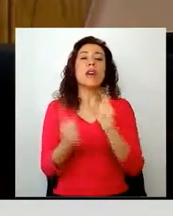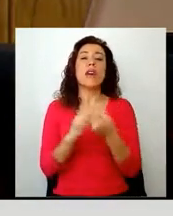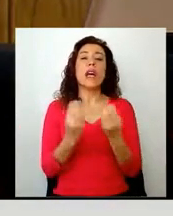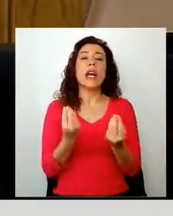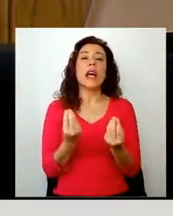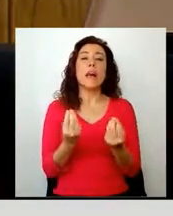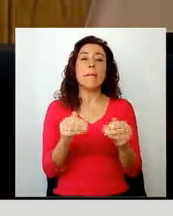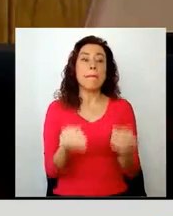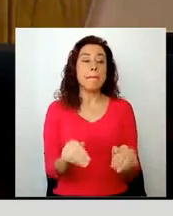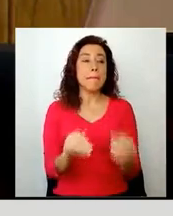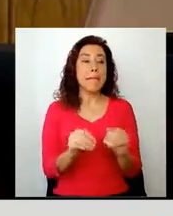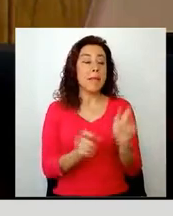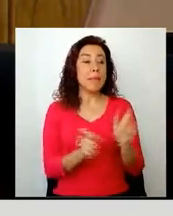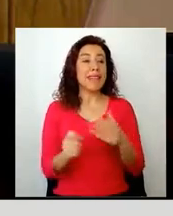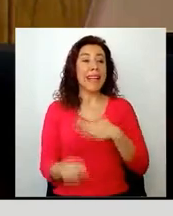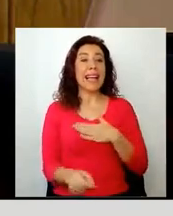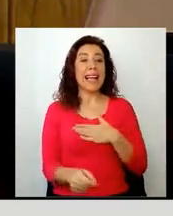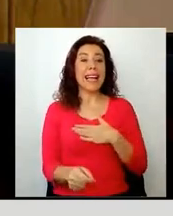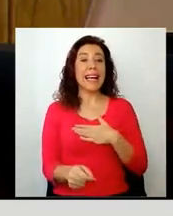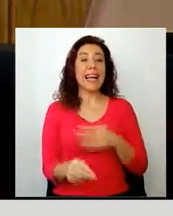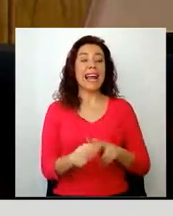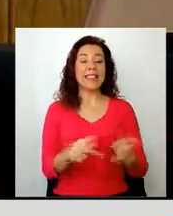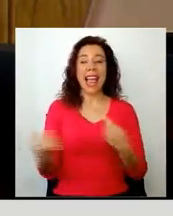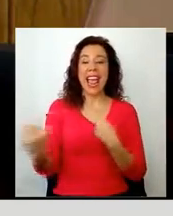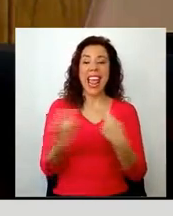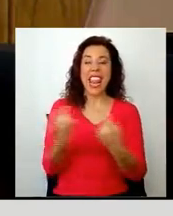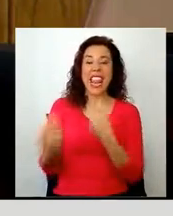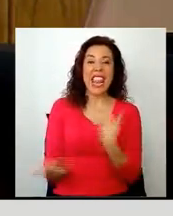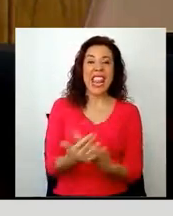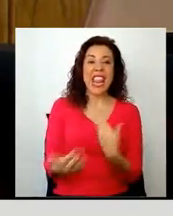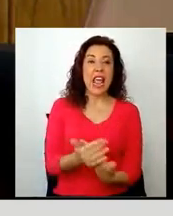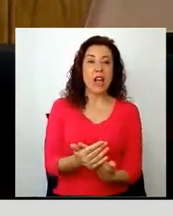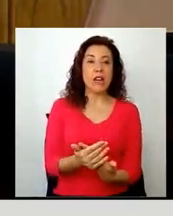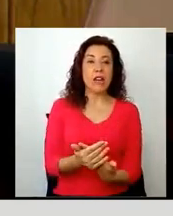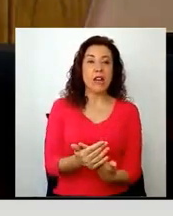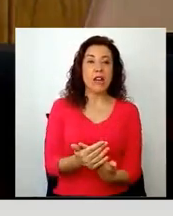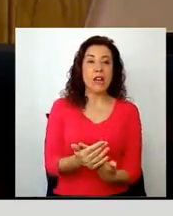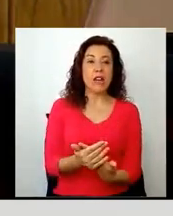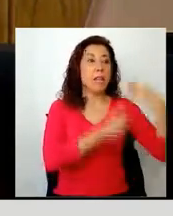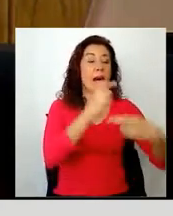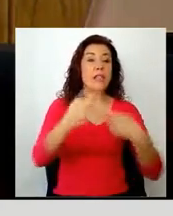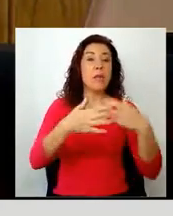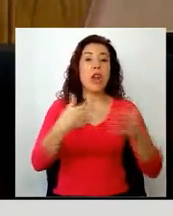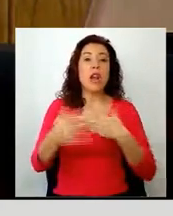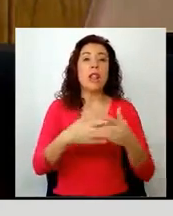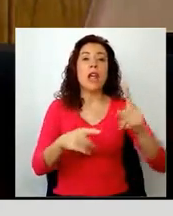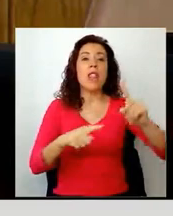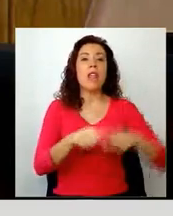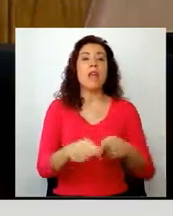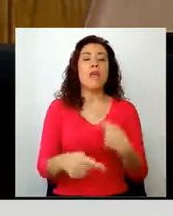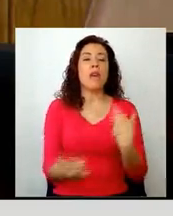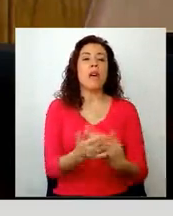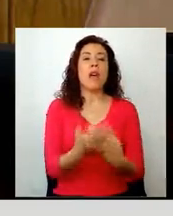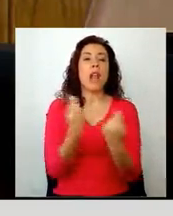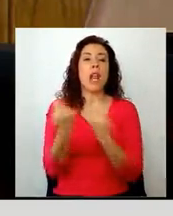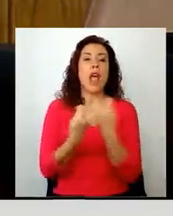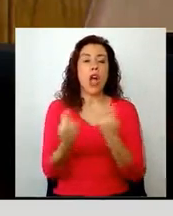que quieren hacer de todo un negocio hagan de nuestro patrimonio natural un nuevo negociado quizás